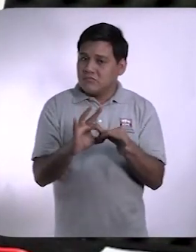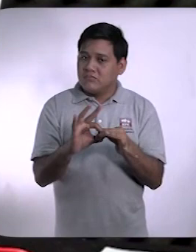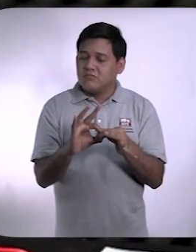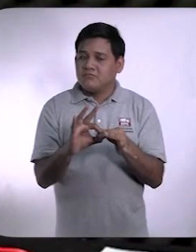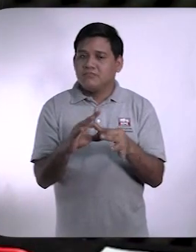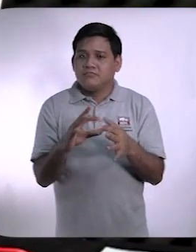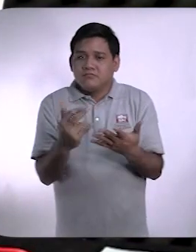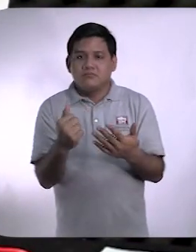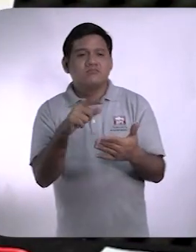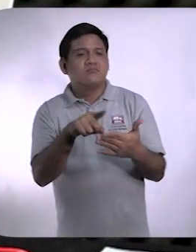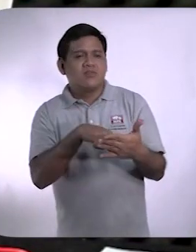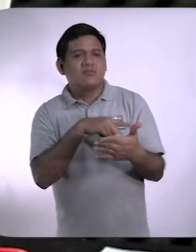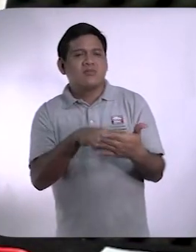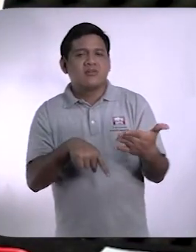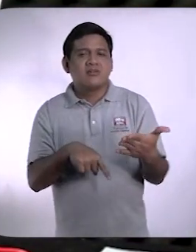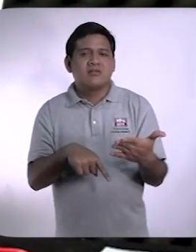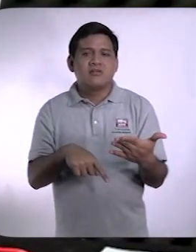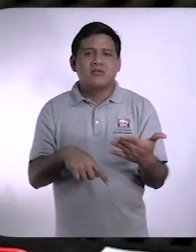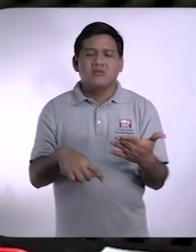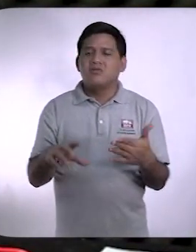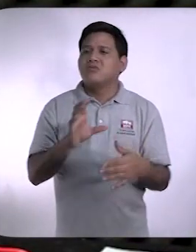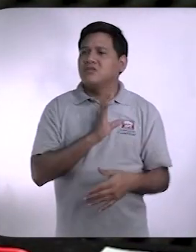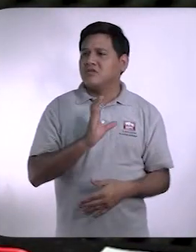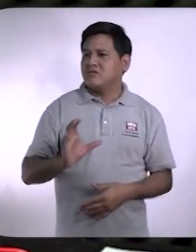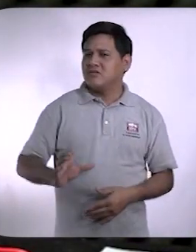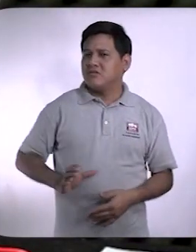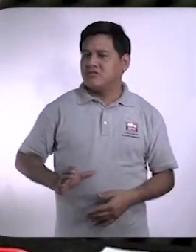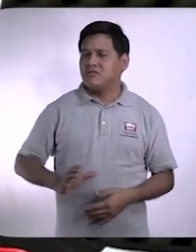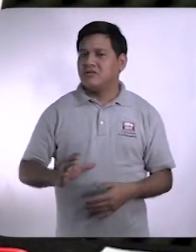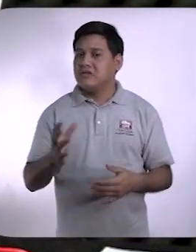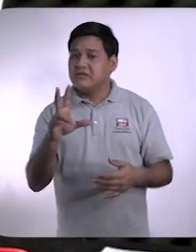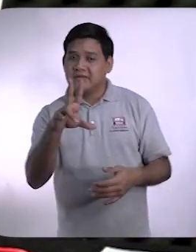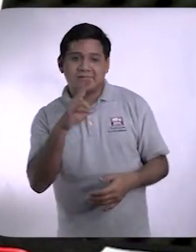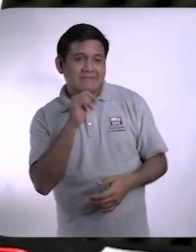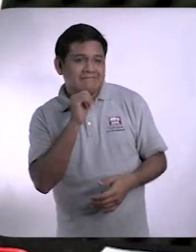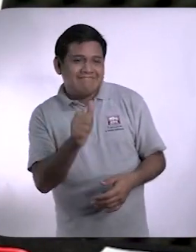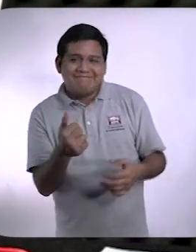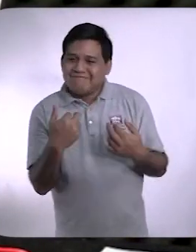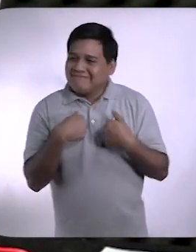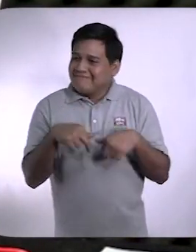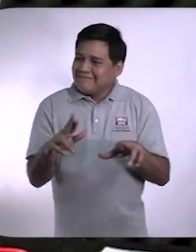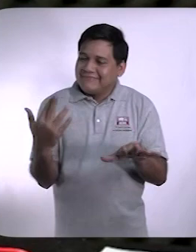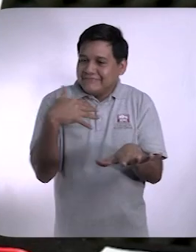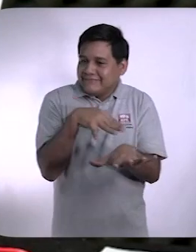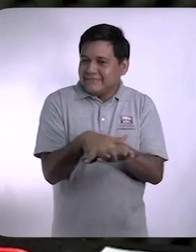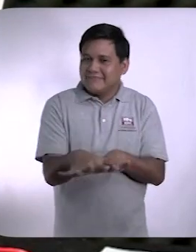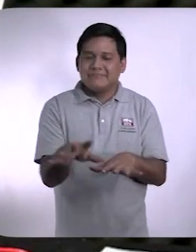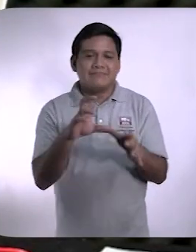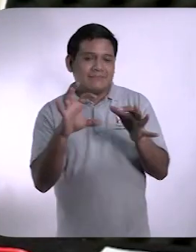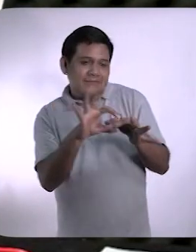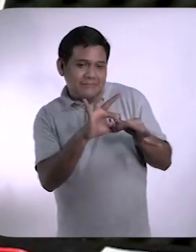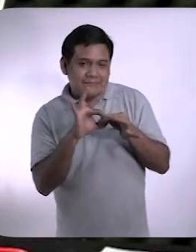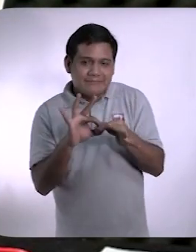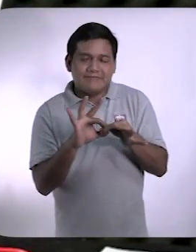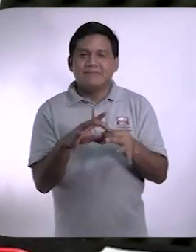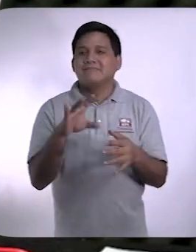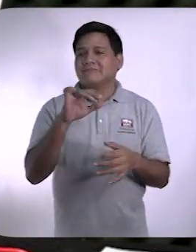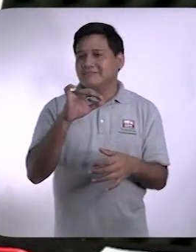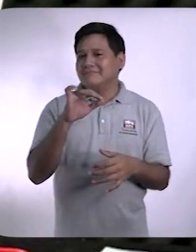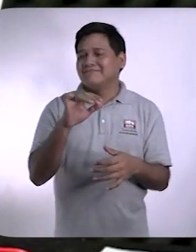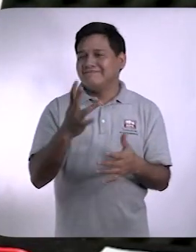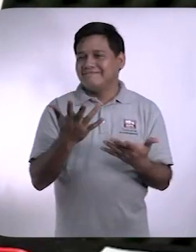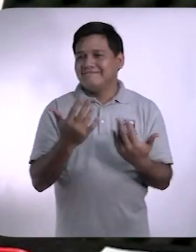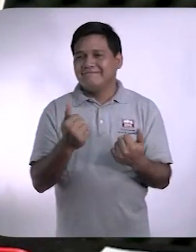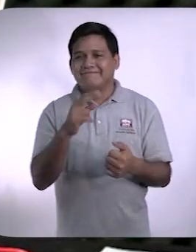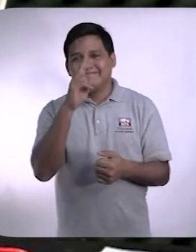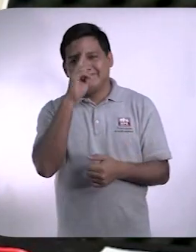se marque una candidatura que no corresponda a la coalición, ahí podría haber lo que es